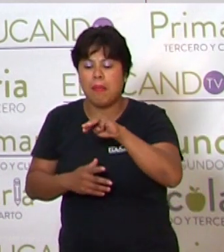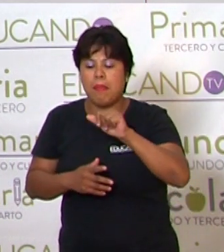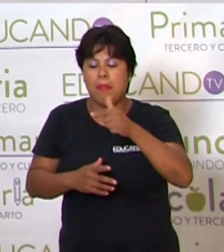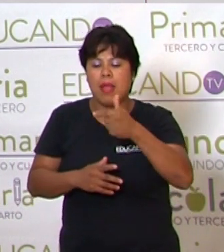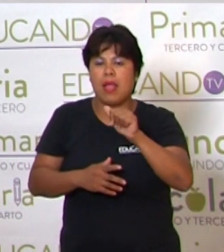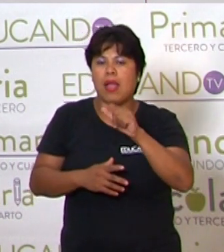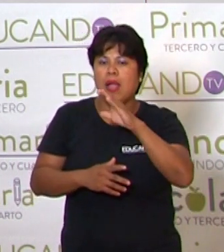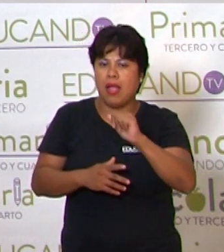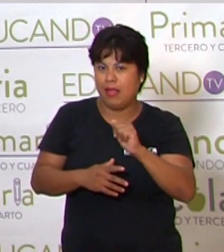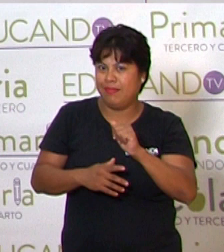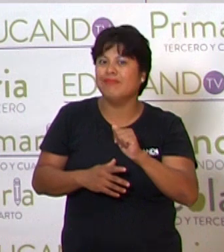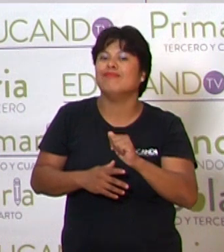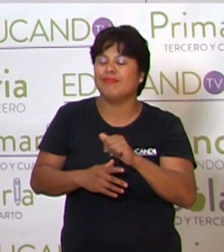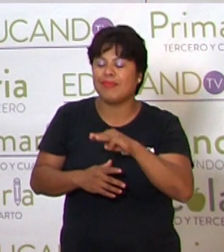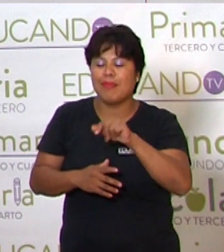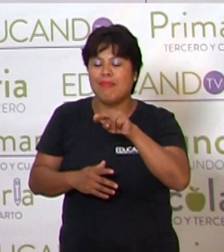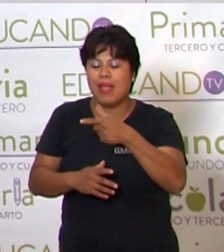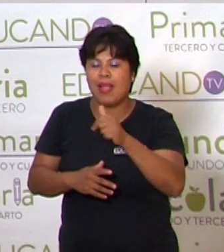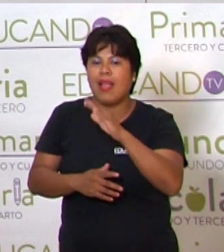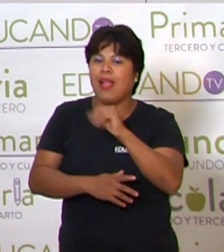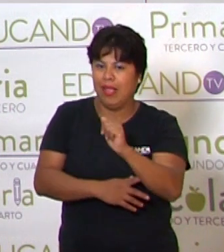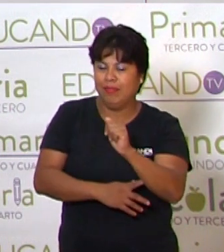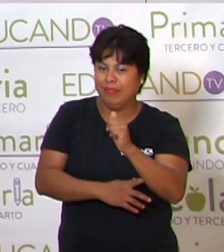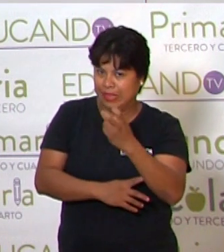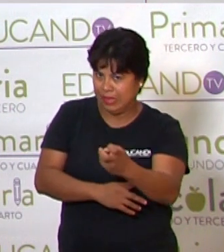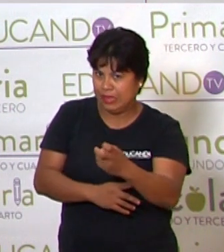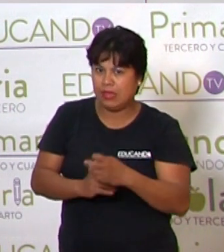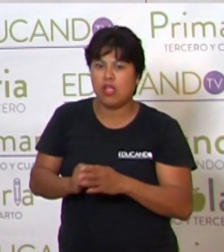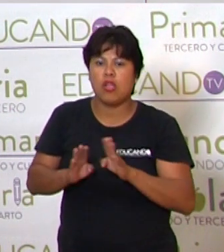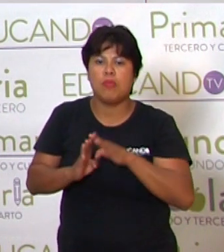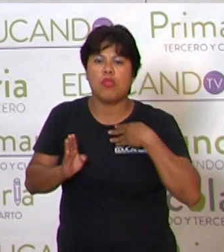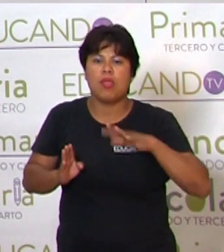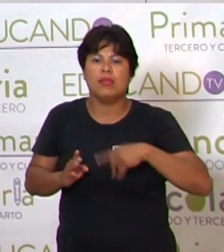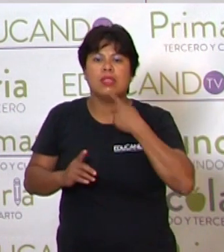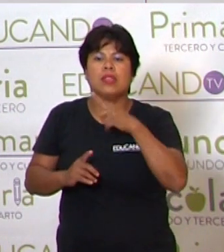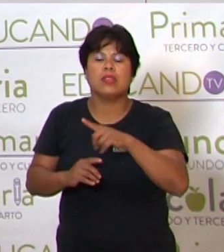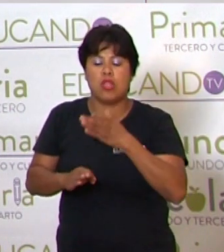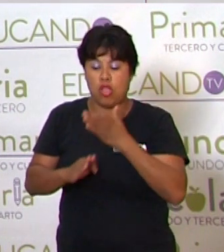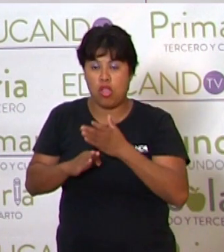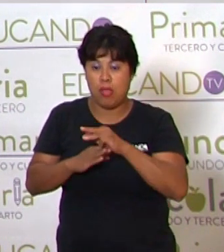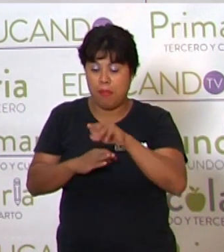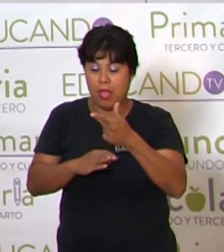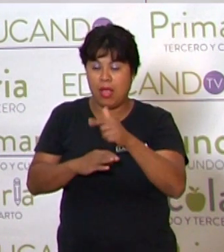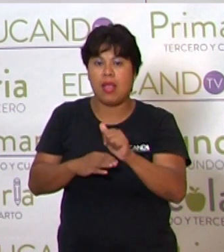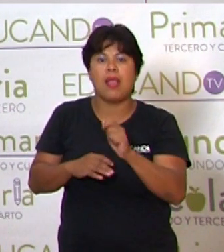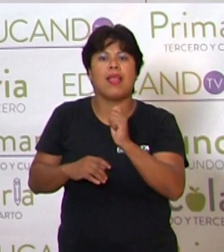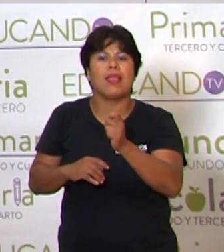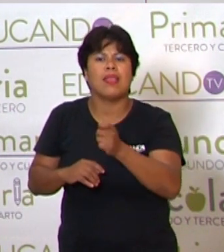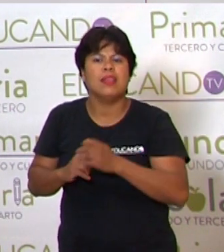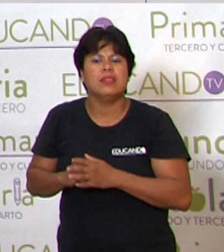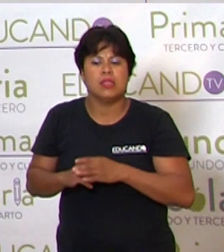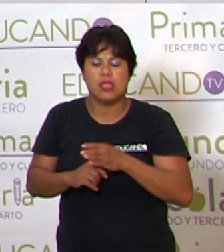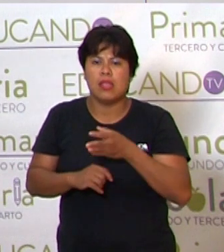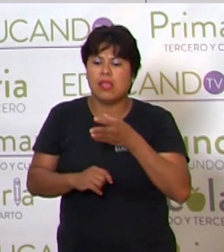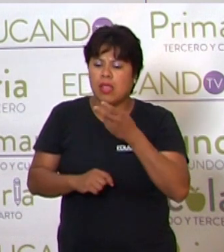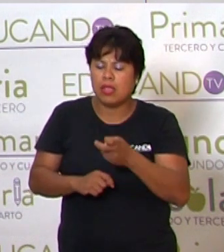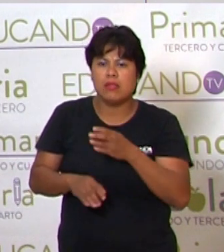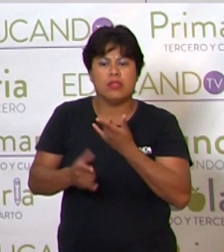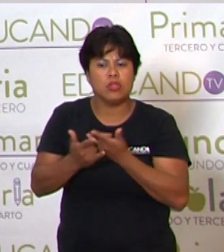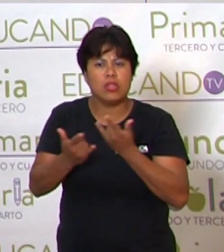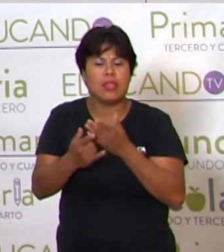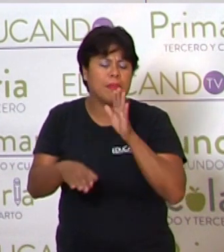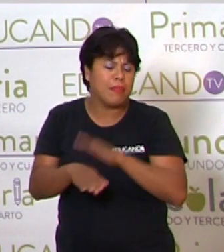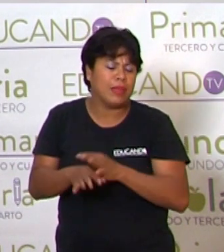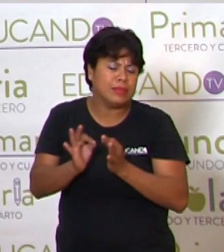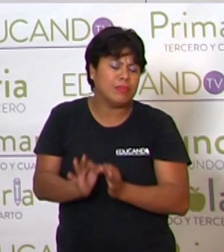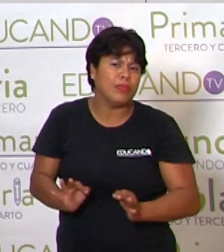mangaka, así como suena. Y como les decía, hoy en día el manga es el cómic o la